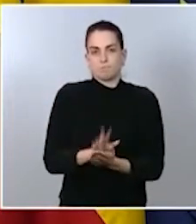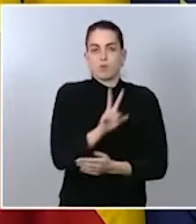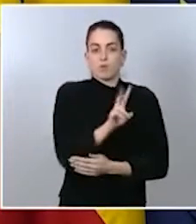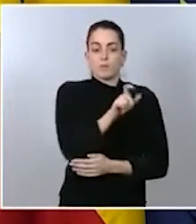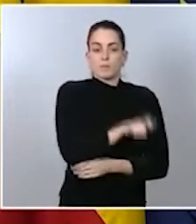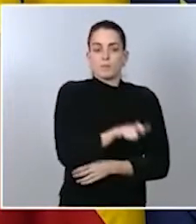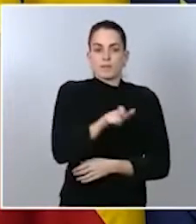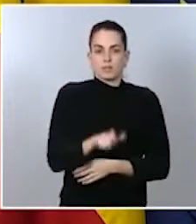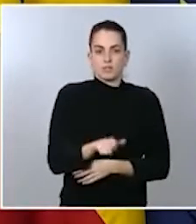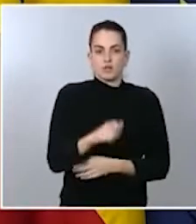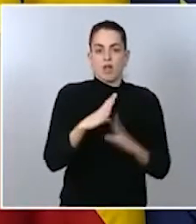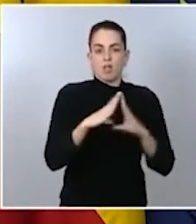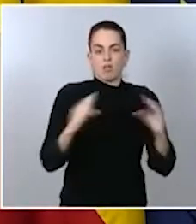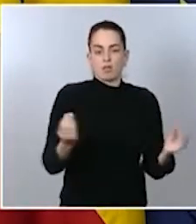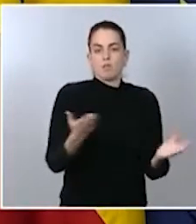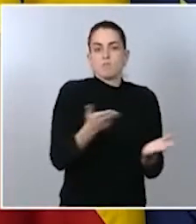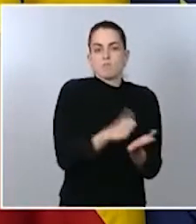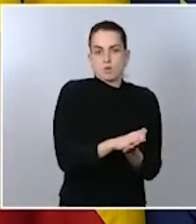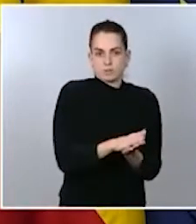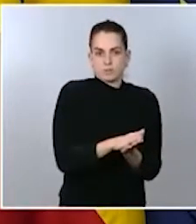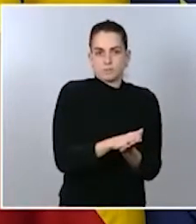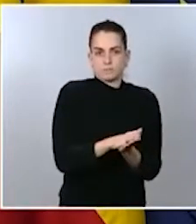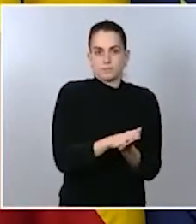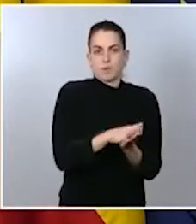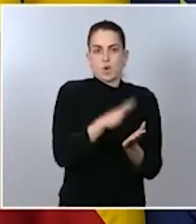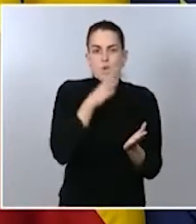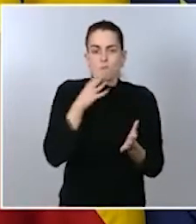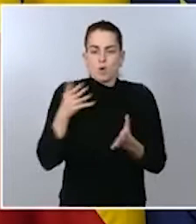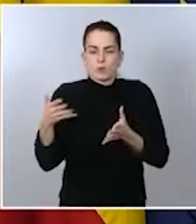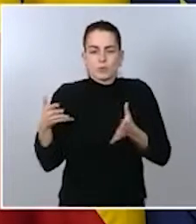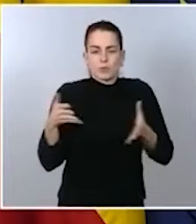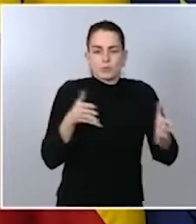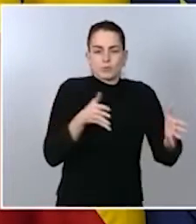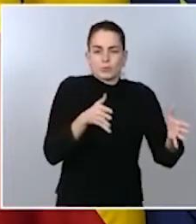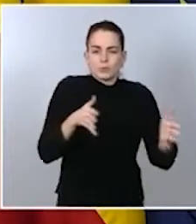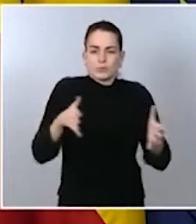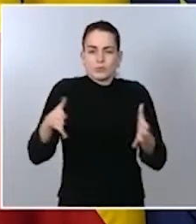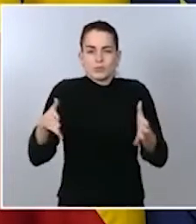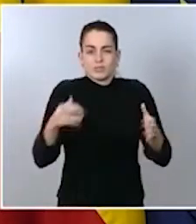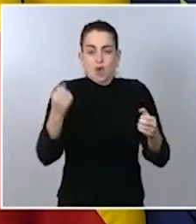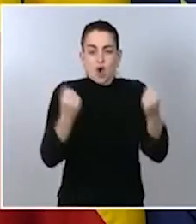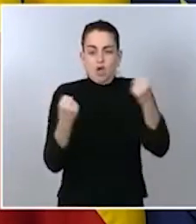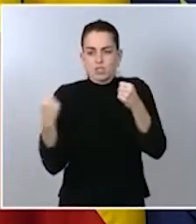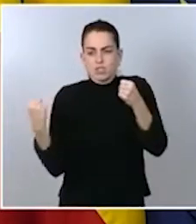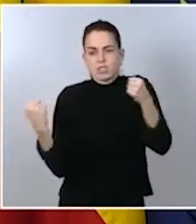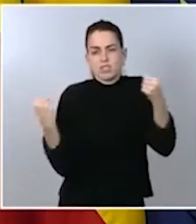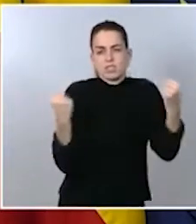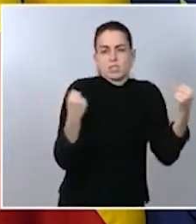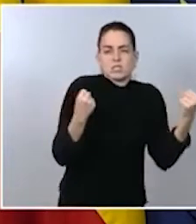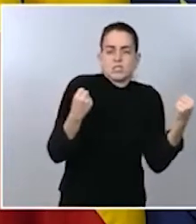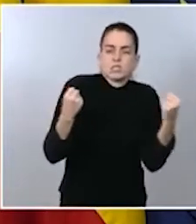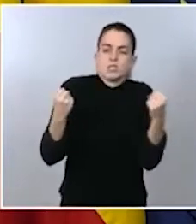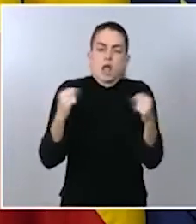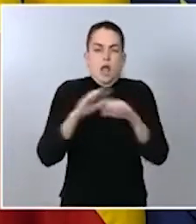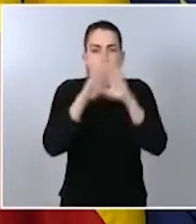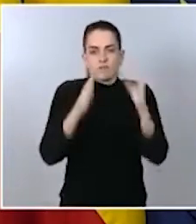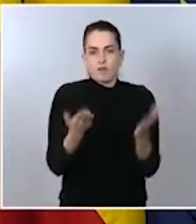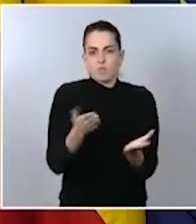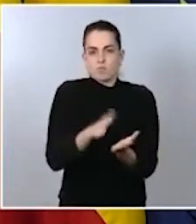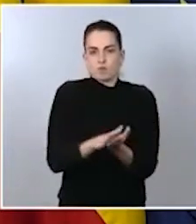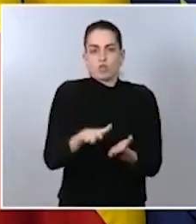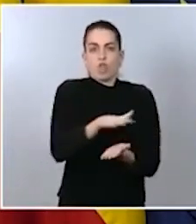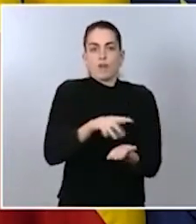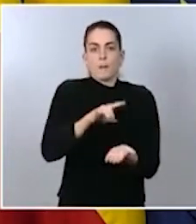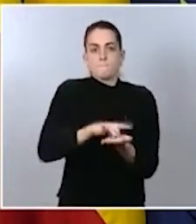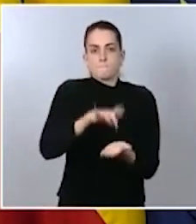andalucía al ser arrastrado su vehículo por el río en la localidad de fuengirola málaga un varón de 54